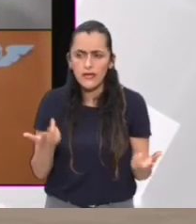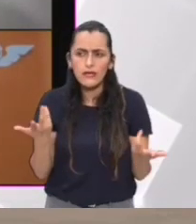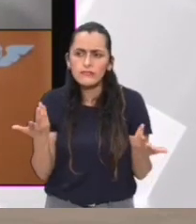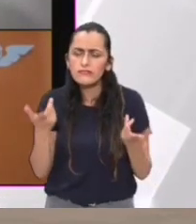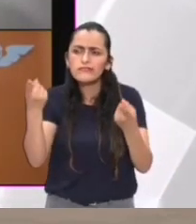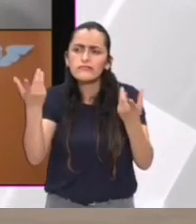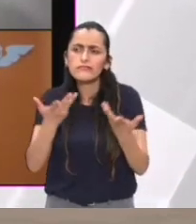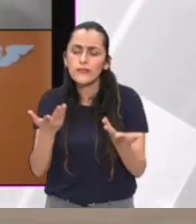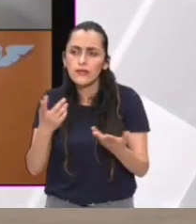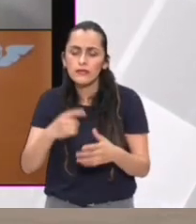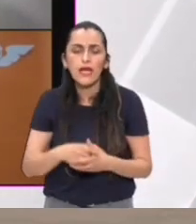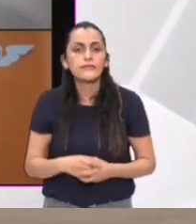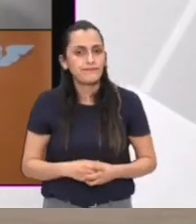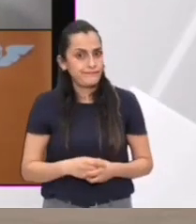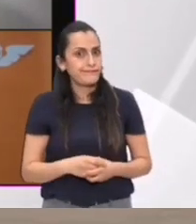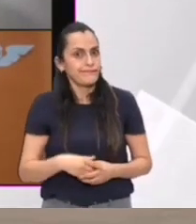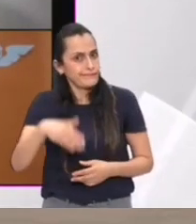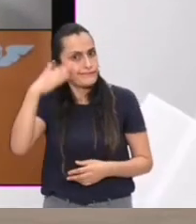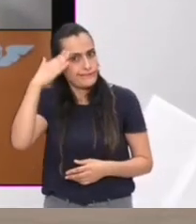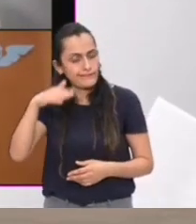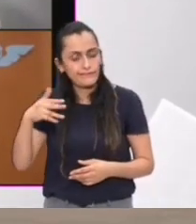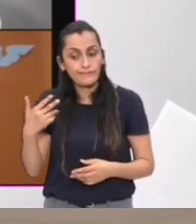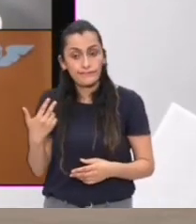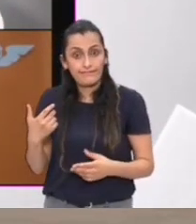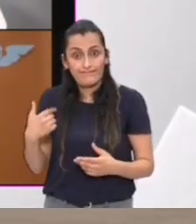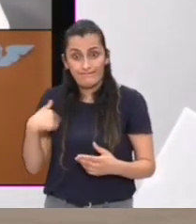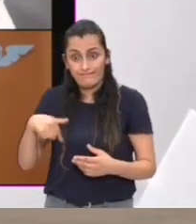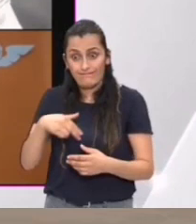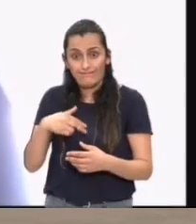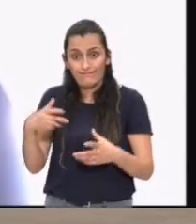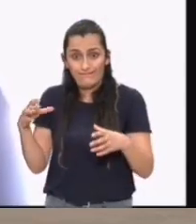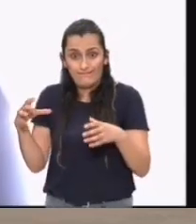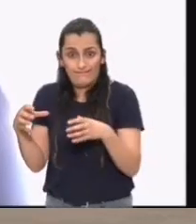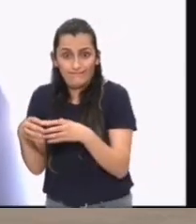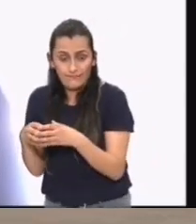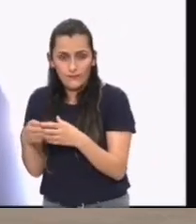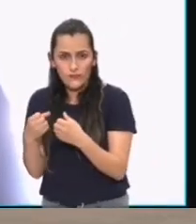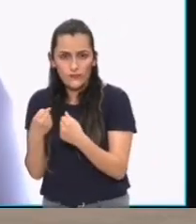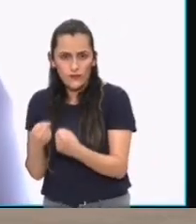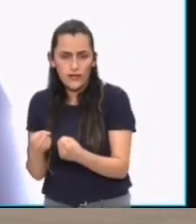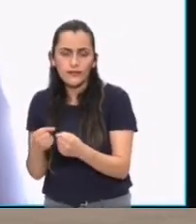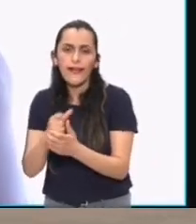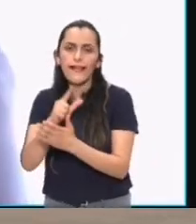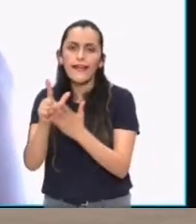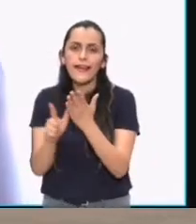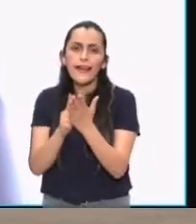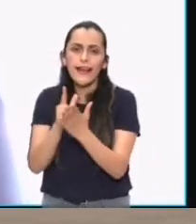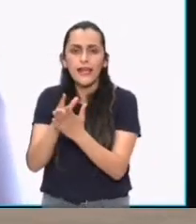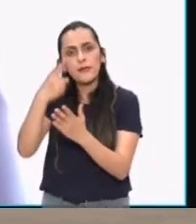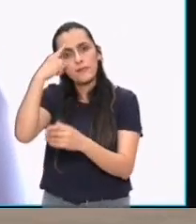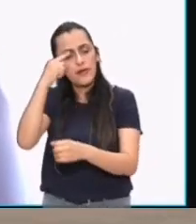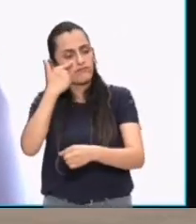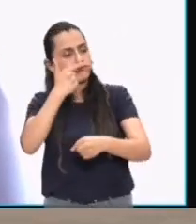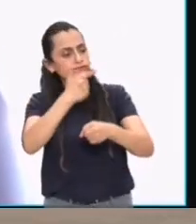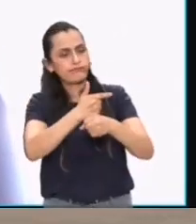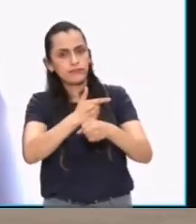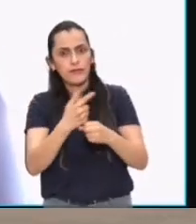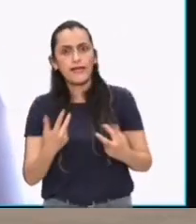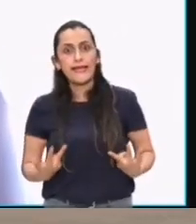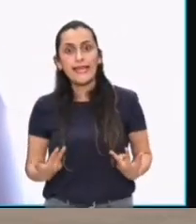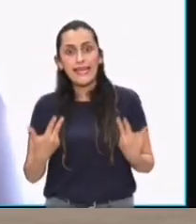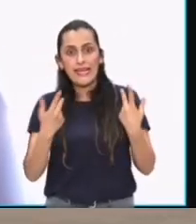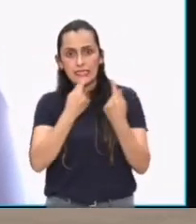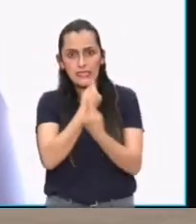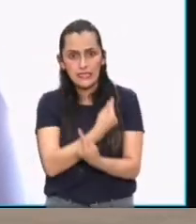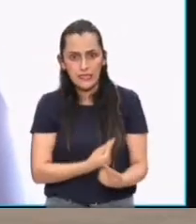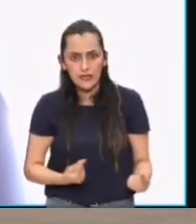Una realidad que se logró gracias al consenso de todas las fuerzas fue la ley para la detección del cáncer infantil, que garantiza que